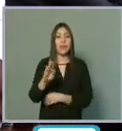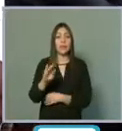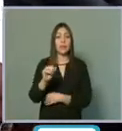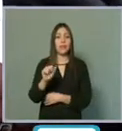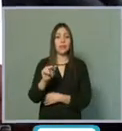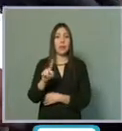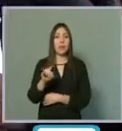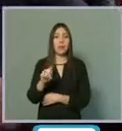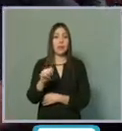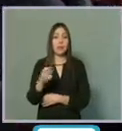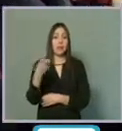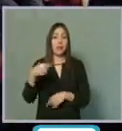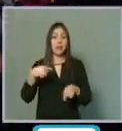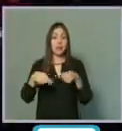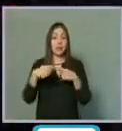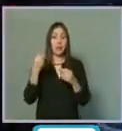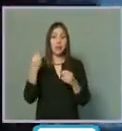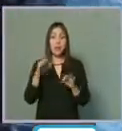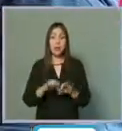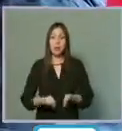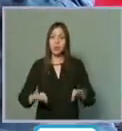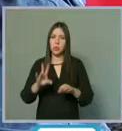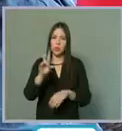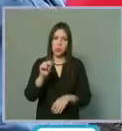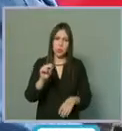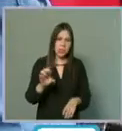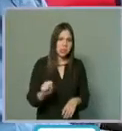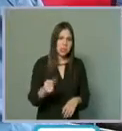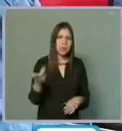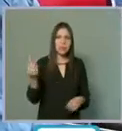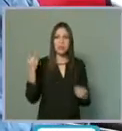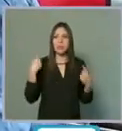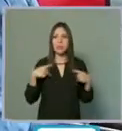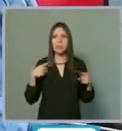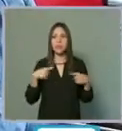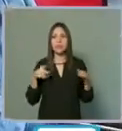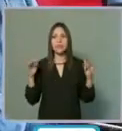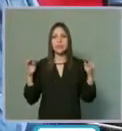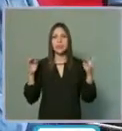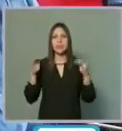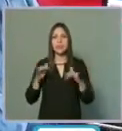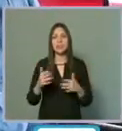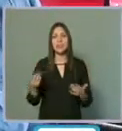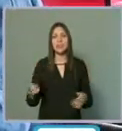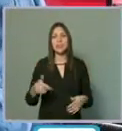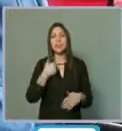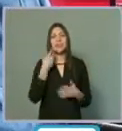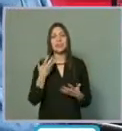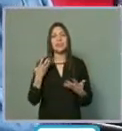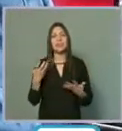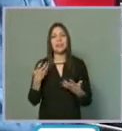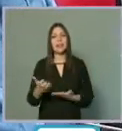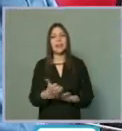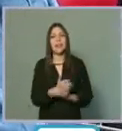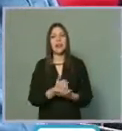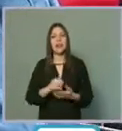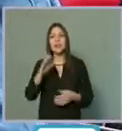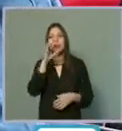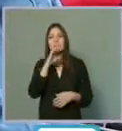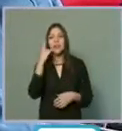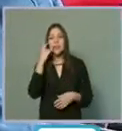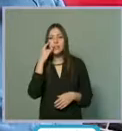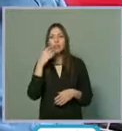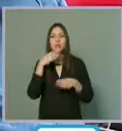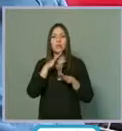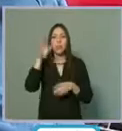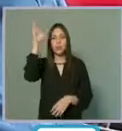partido de mayor interés, ¿no? Pero tanta gente vino porque veo que tienen ya esa curiosidad por la